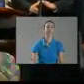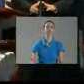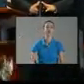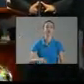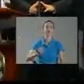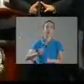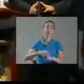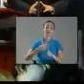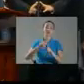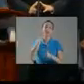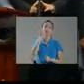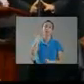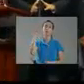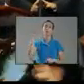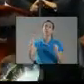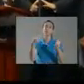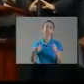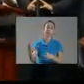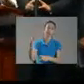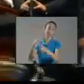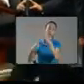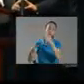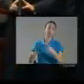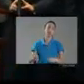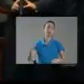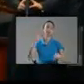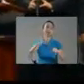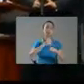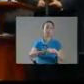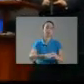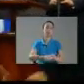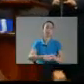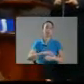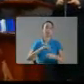sueñan. Cuando el Señor hiciere volver,